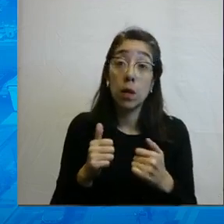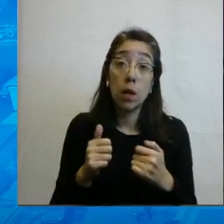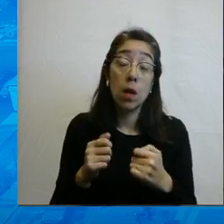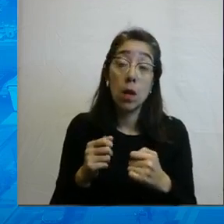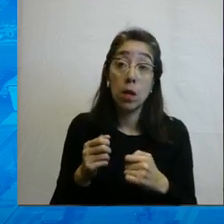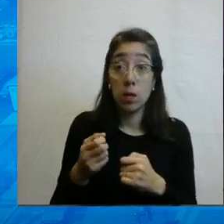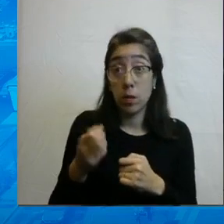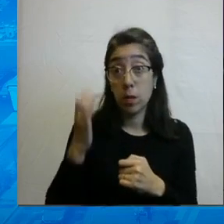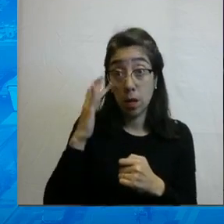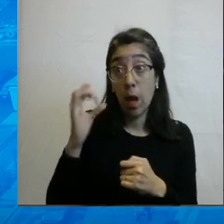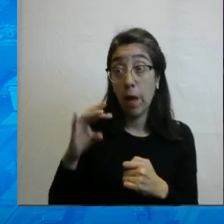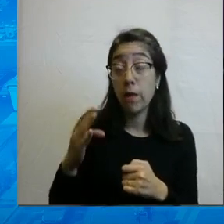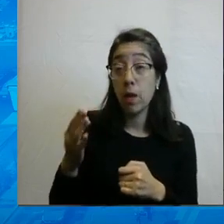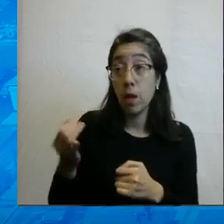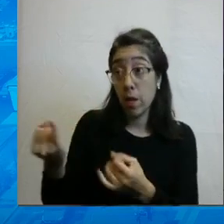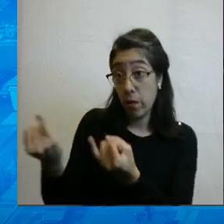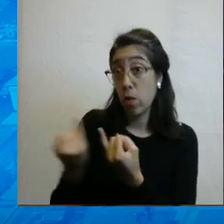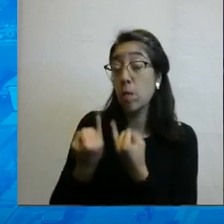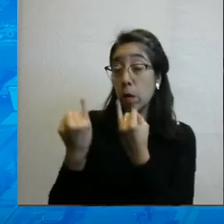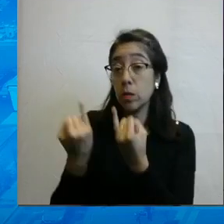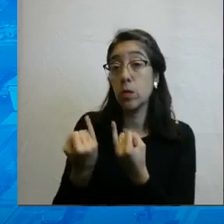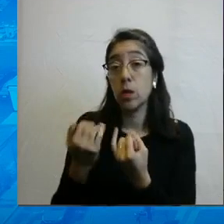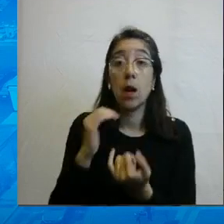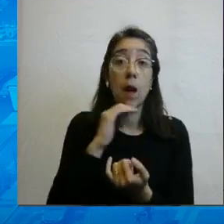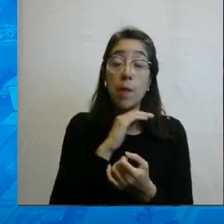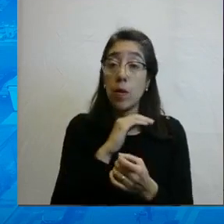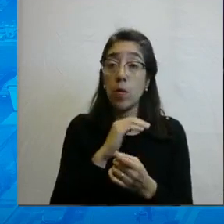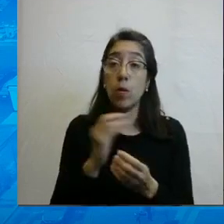bien celera. Eso, presidente.